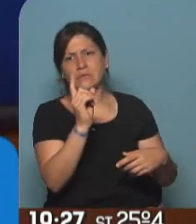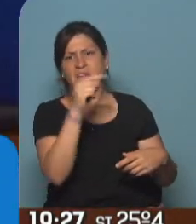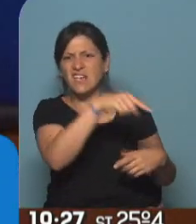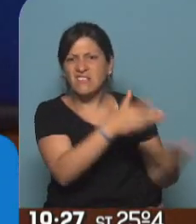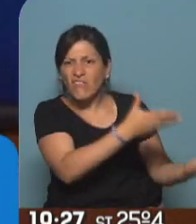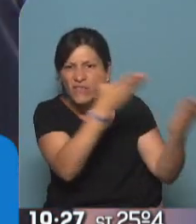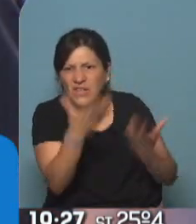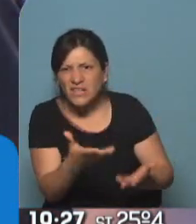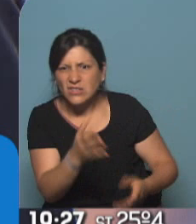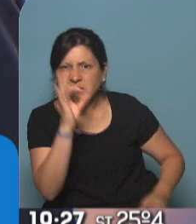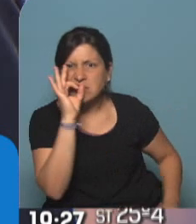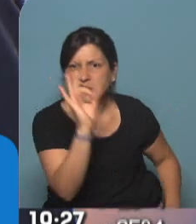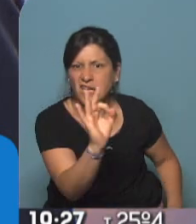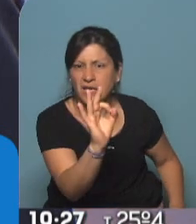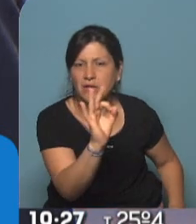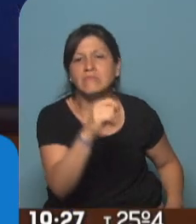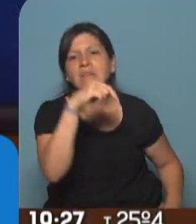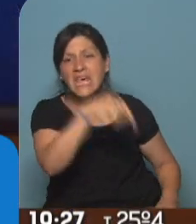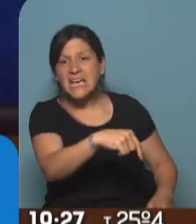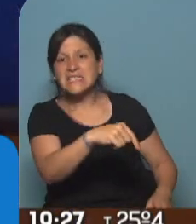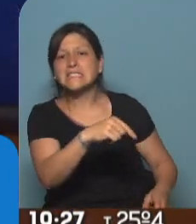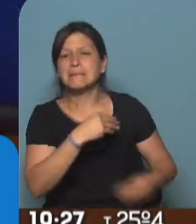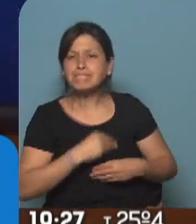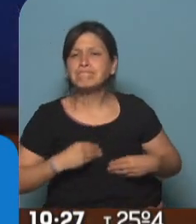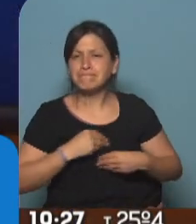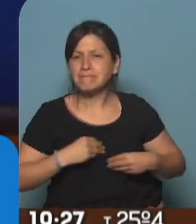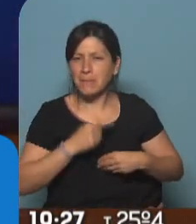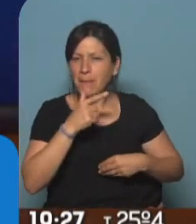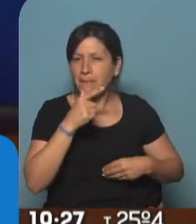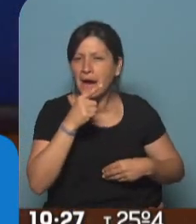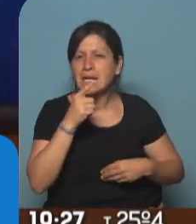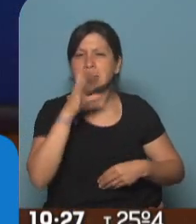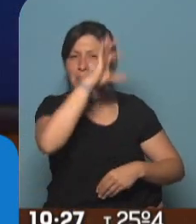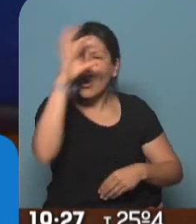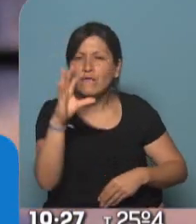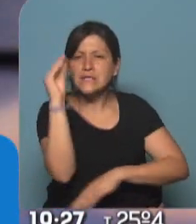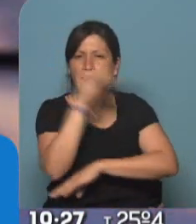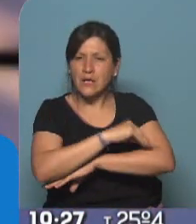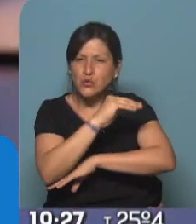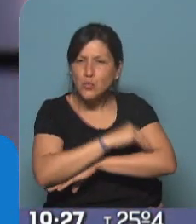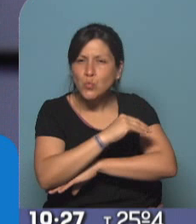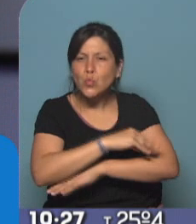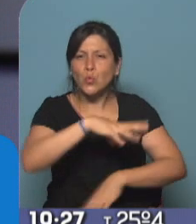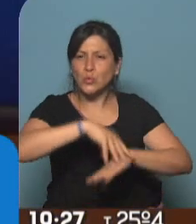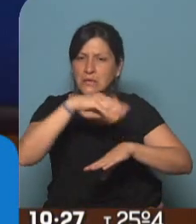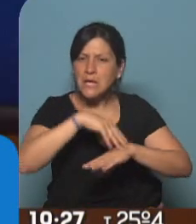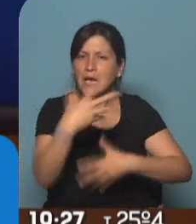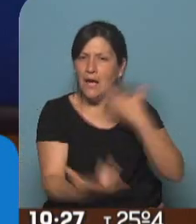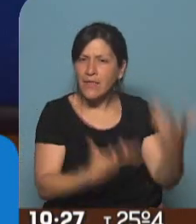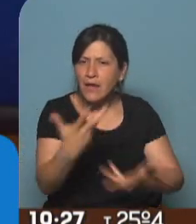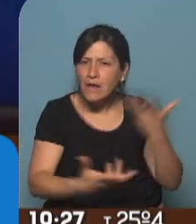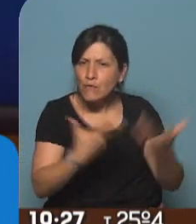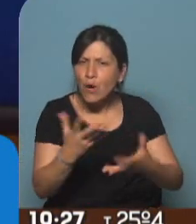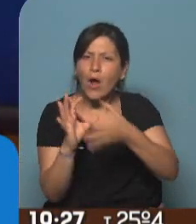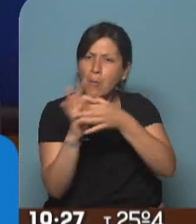son bienvenidos y me parece que esa es la filosofía tanto de la provincia de chubut como de la provincia de tierra del fuego que ha manifestado hacer algo